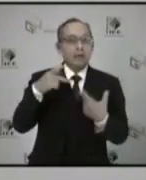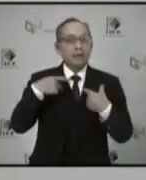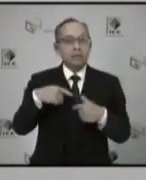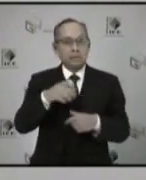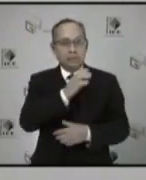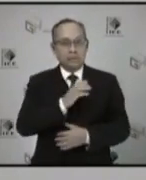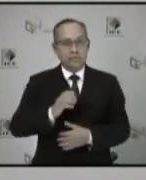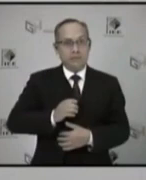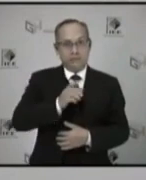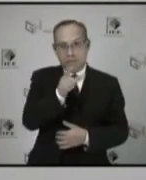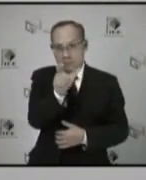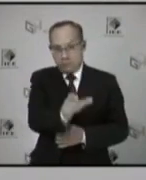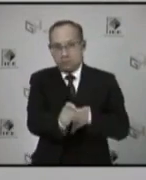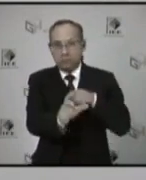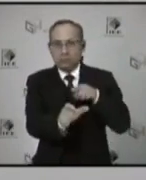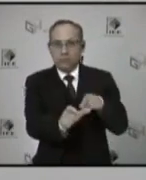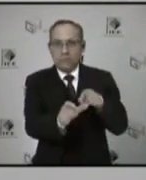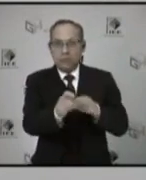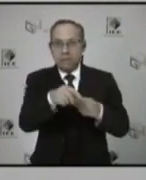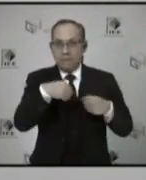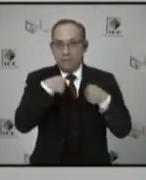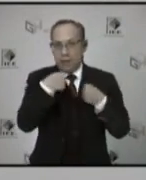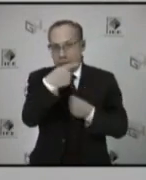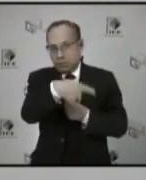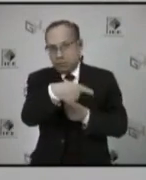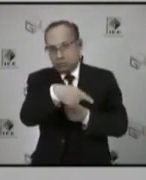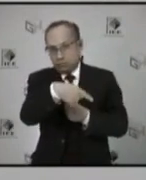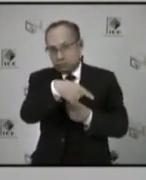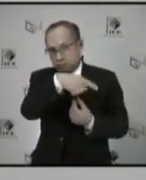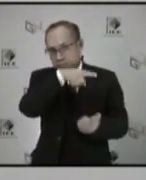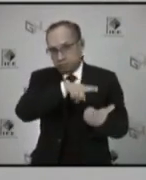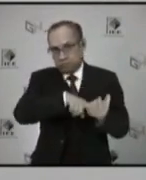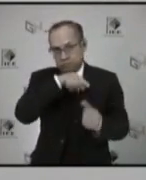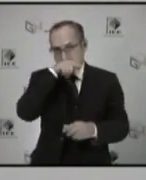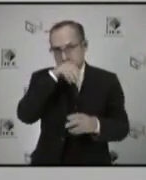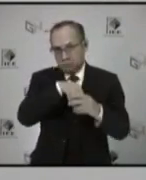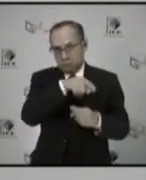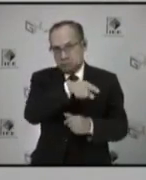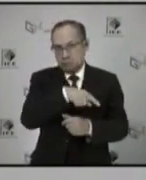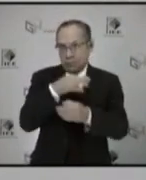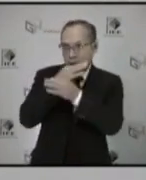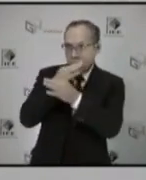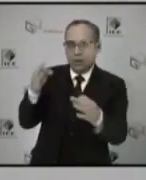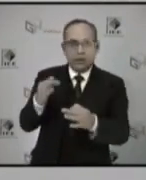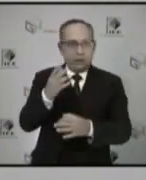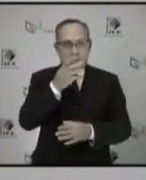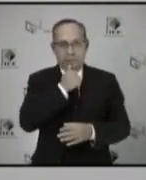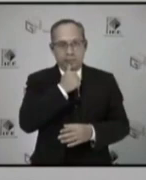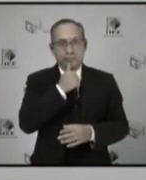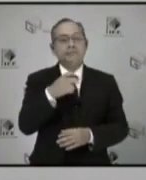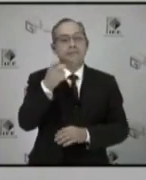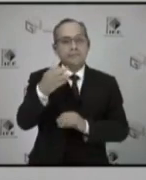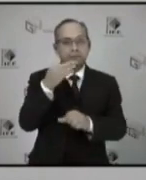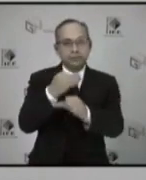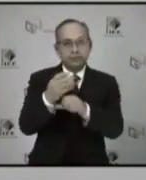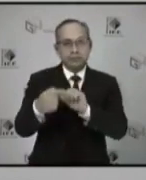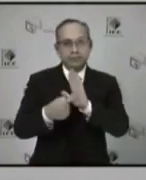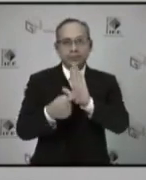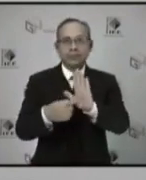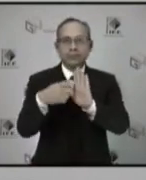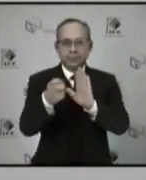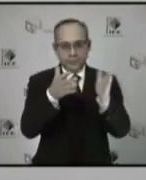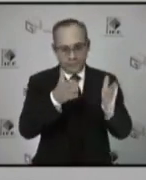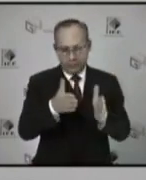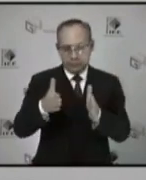candidaturas. Por el orden de intervención en los bloques subsecuentes, se irán corriendo para que así todos vayan abriendo cada uno de los